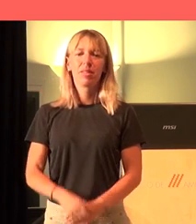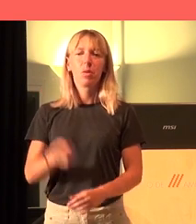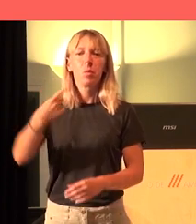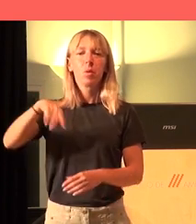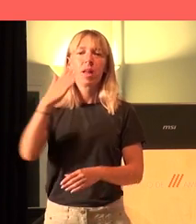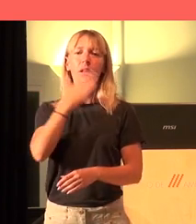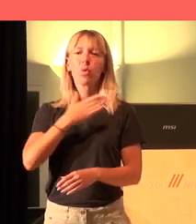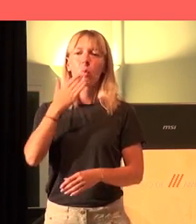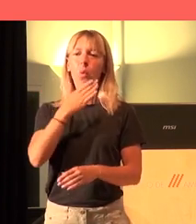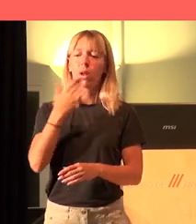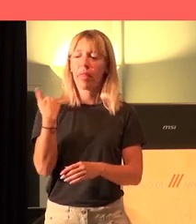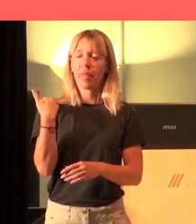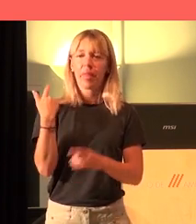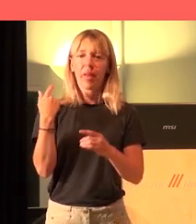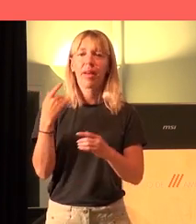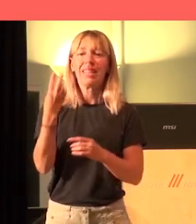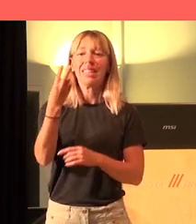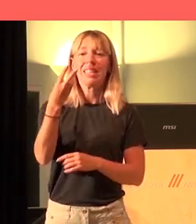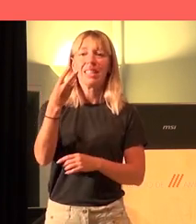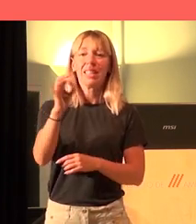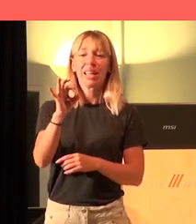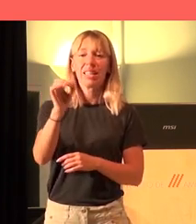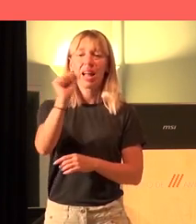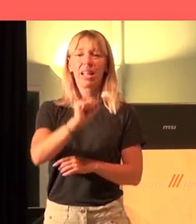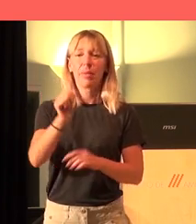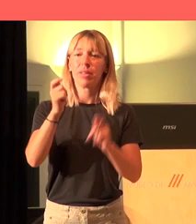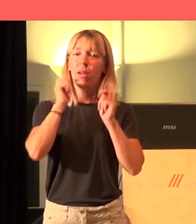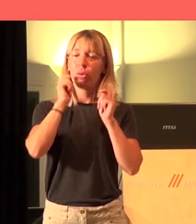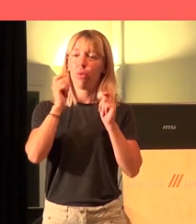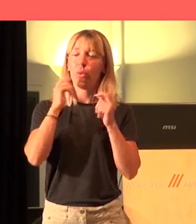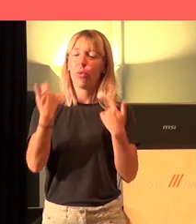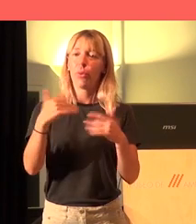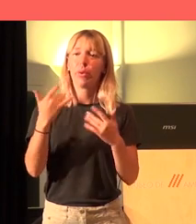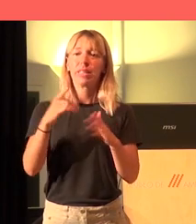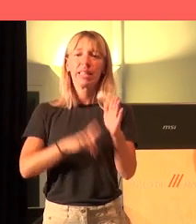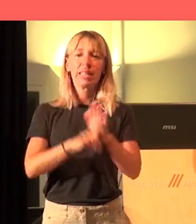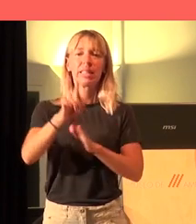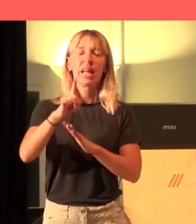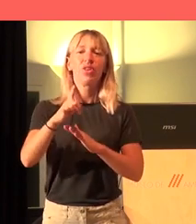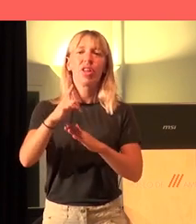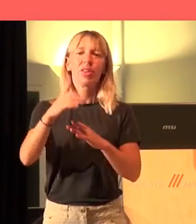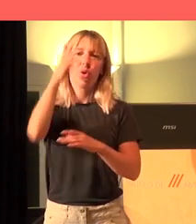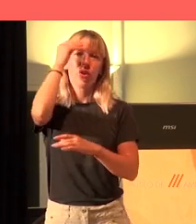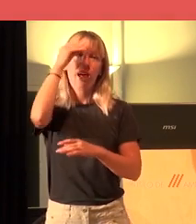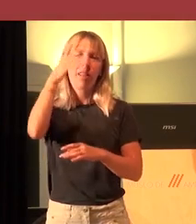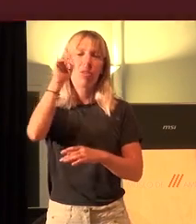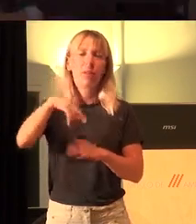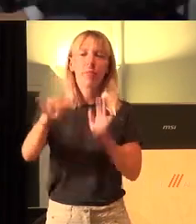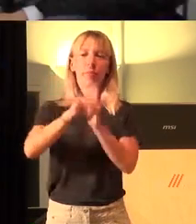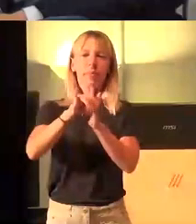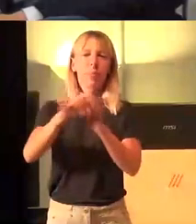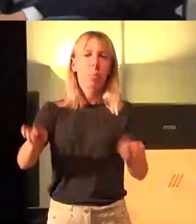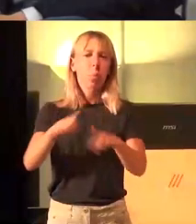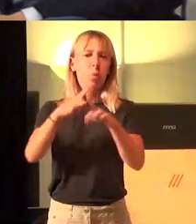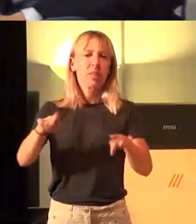vuestra escuela acaba de celebrar el 30 aniversario desarrollando talento y acercando la